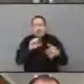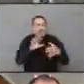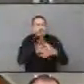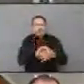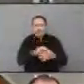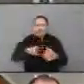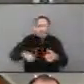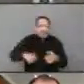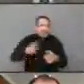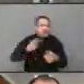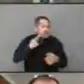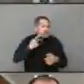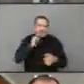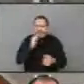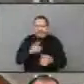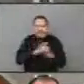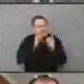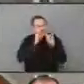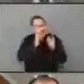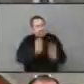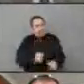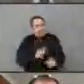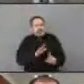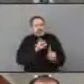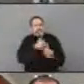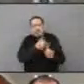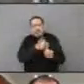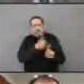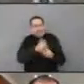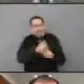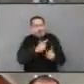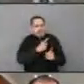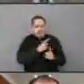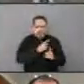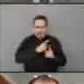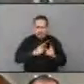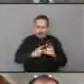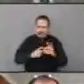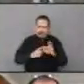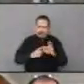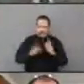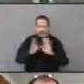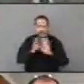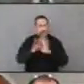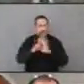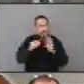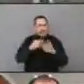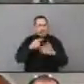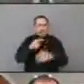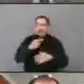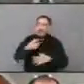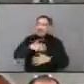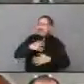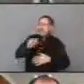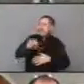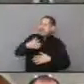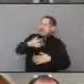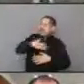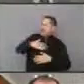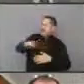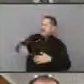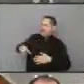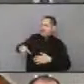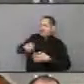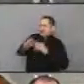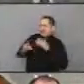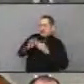presidenta municipal que verlo como algo que se pudiera etiquetar a favor del gobierno